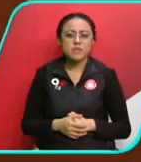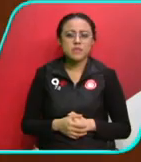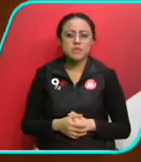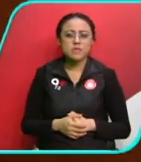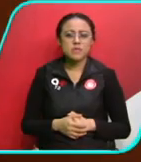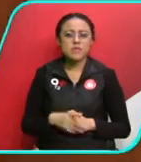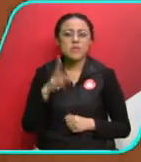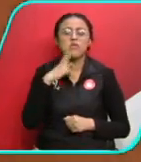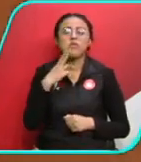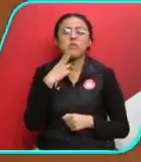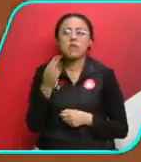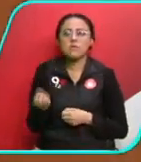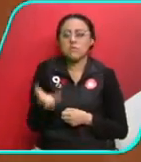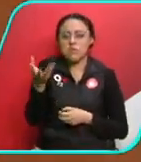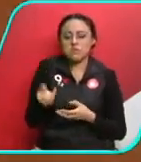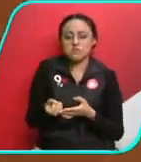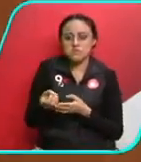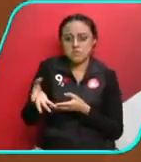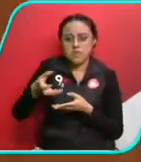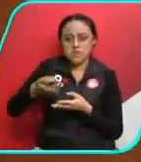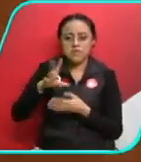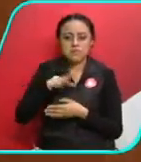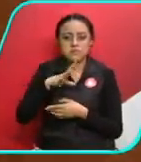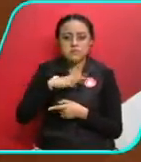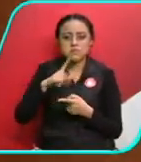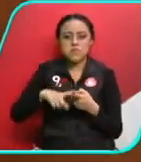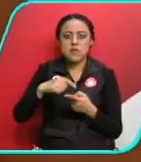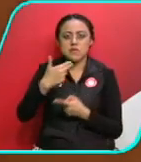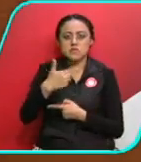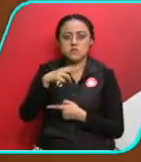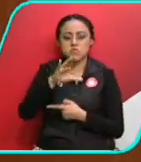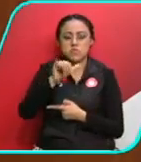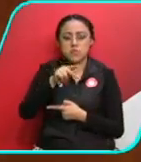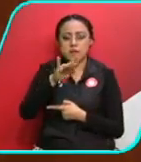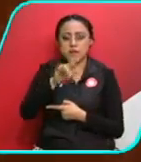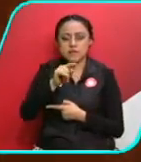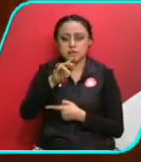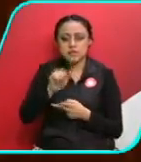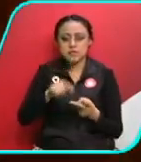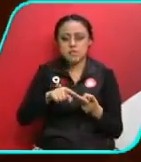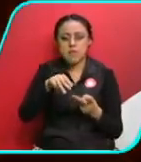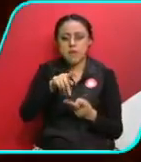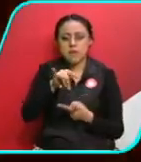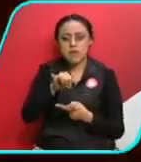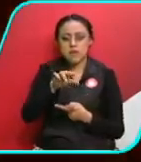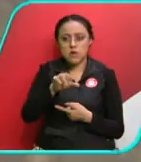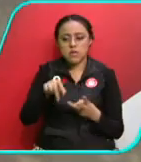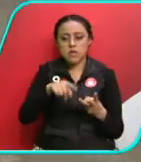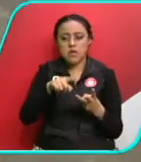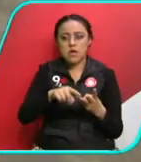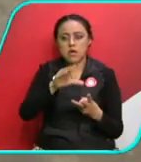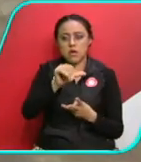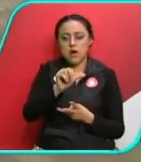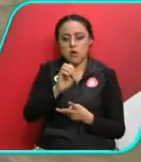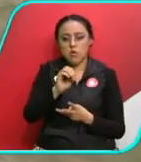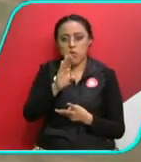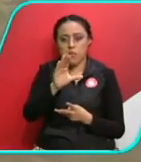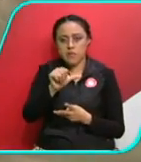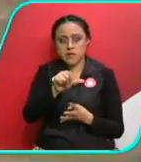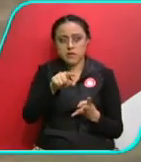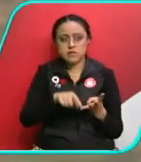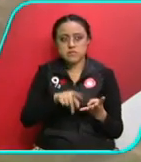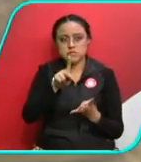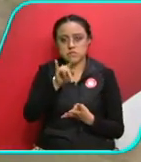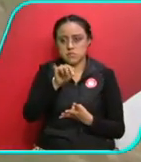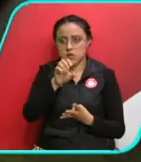Entre las semillas que fueron arrojadas se encuentra el guanacaste, matilisguate, caoba y pino para los